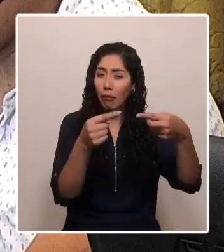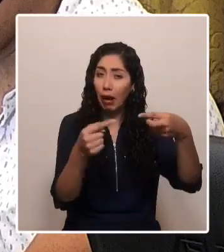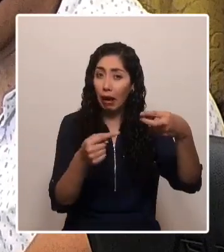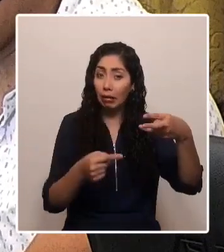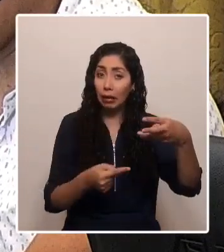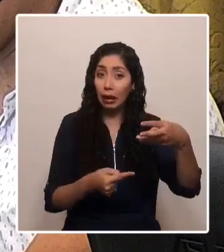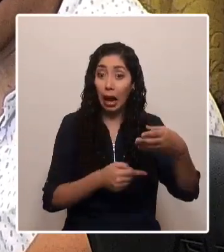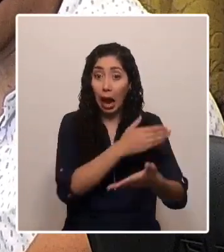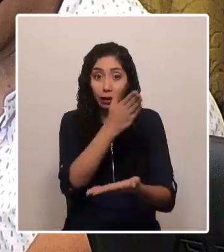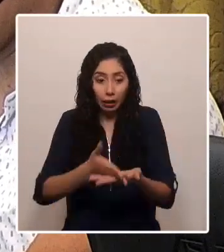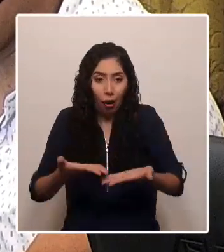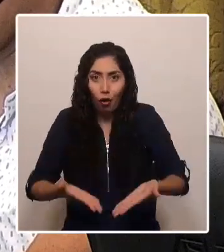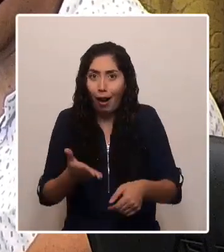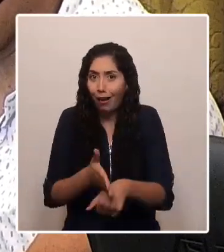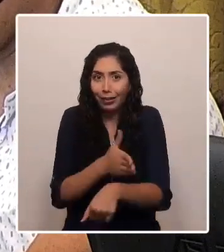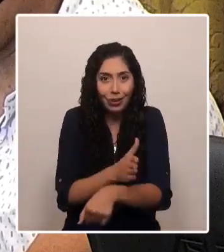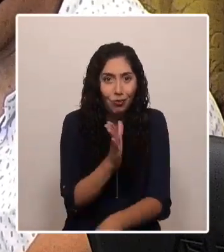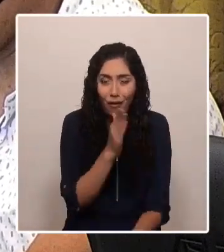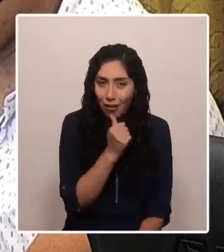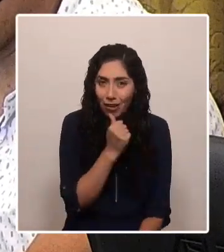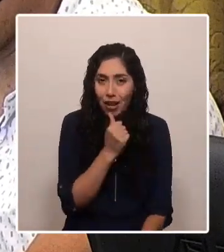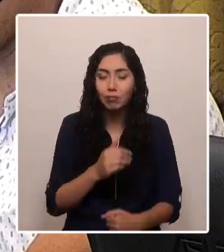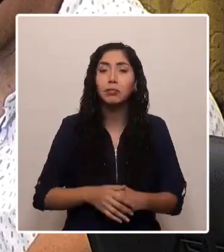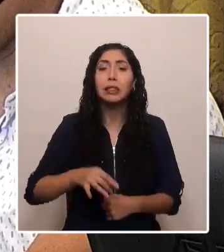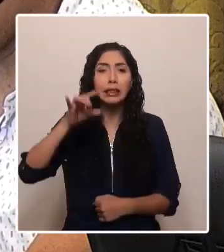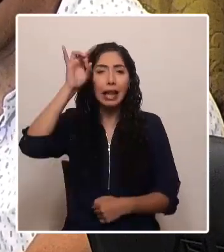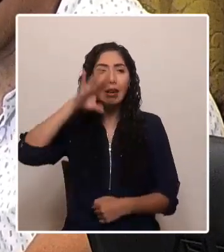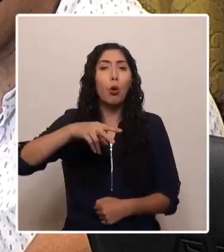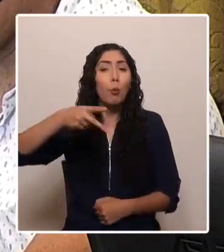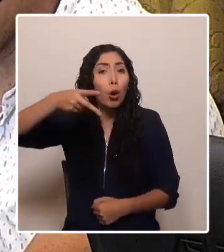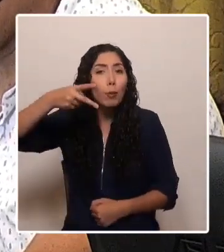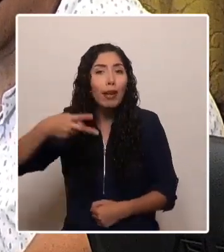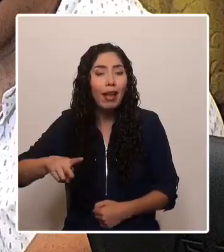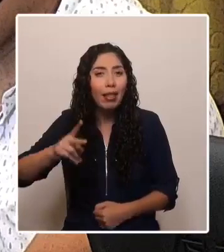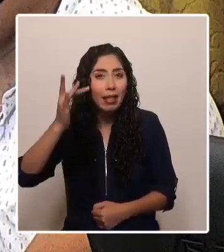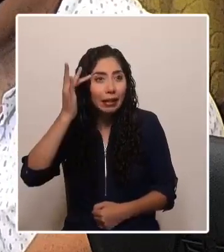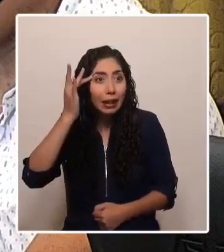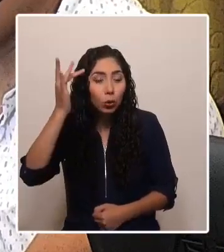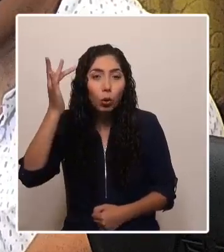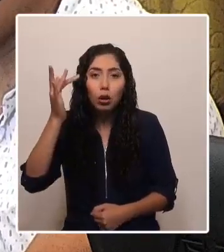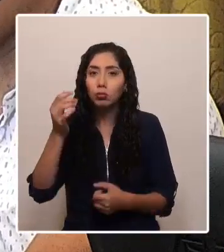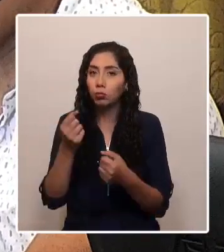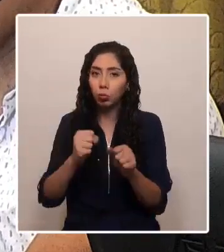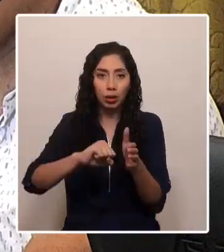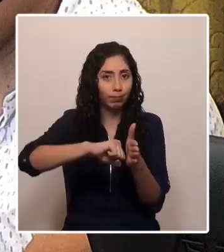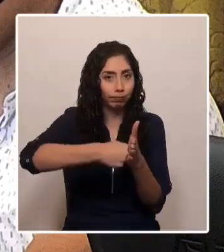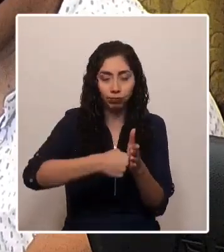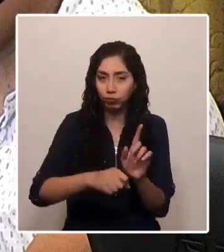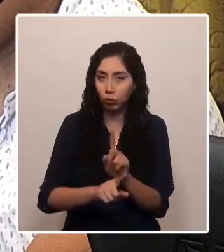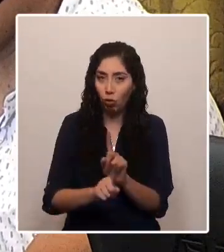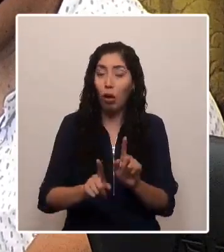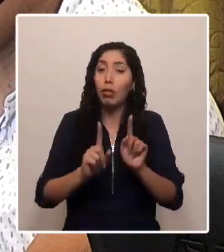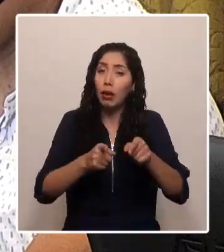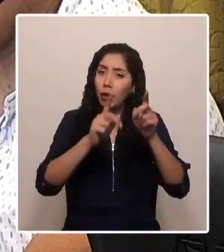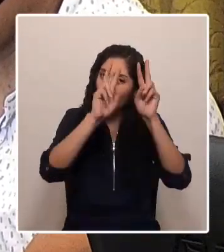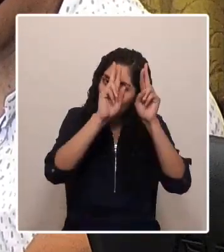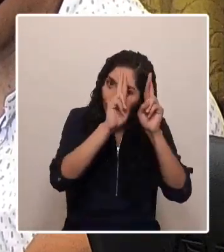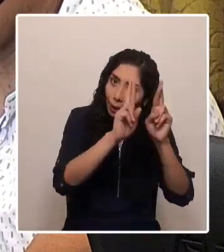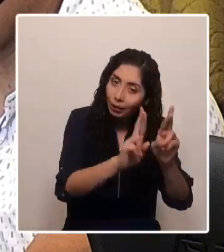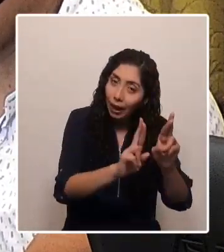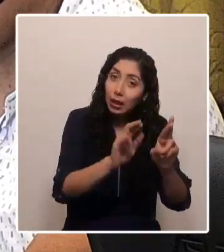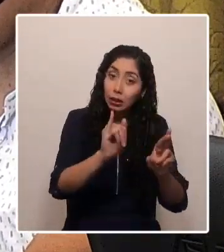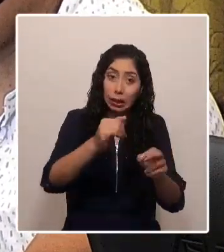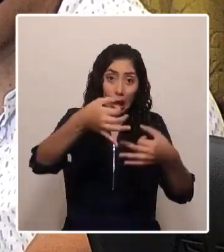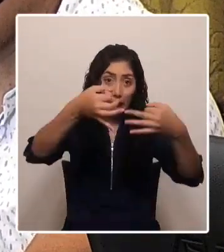en nuestro país, sabemos que la propiedad no puede seguir teniendo una posición sacralizada, ya que si bien debe ser respetada con todas sus